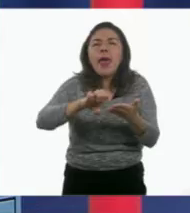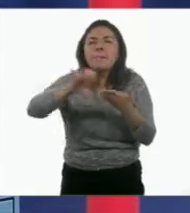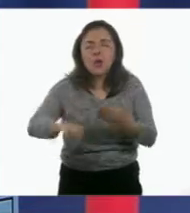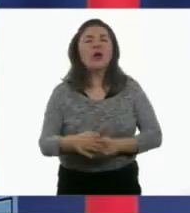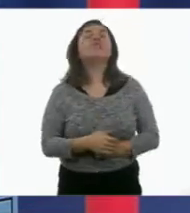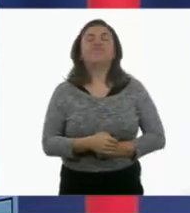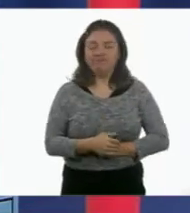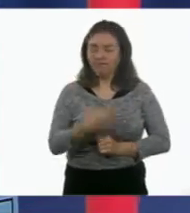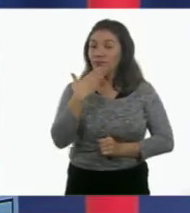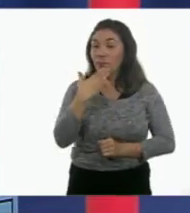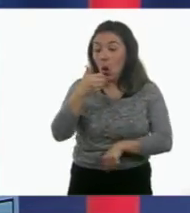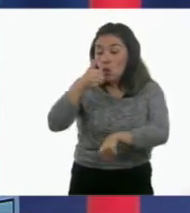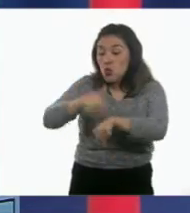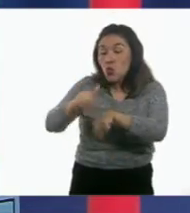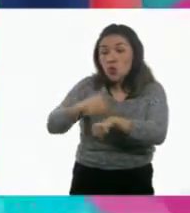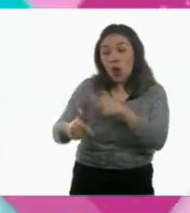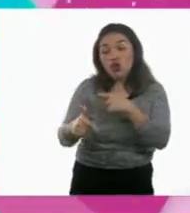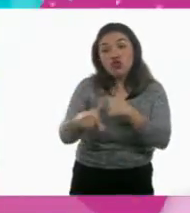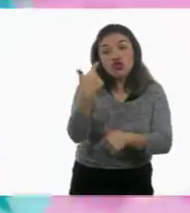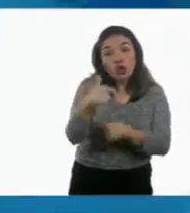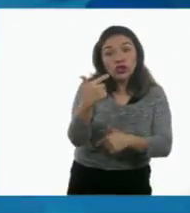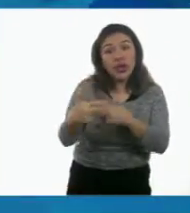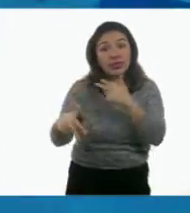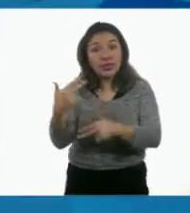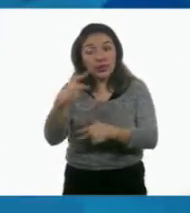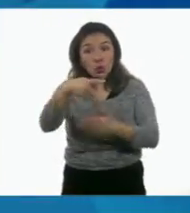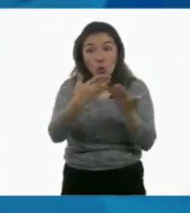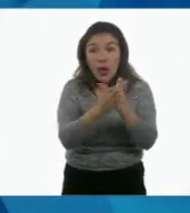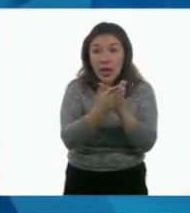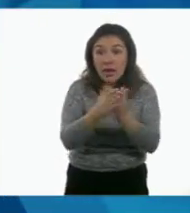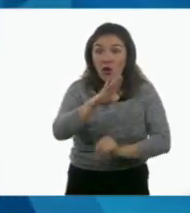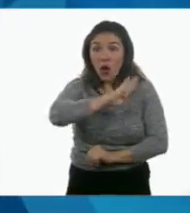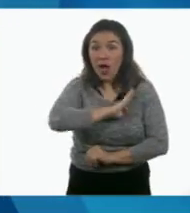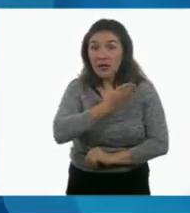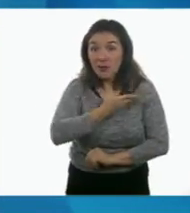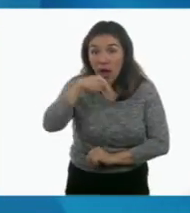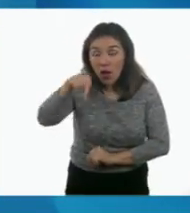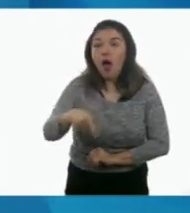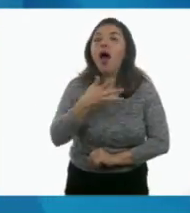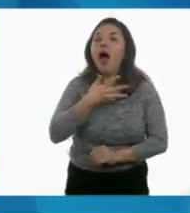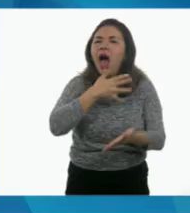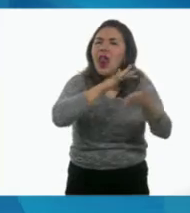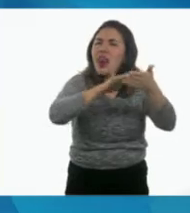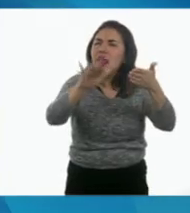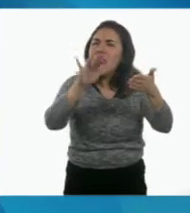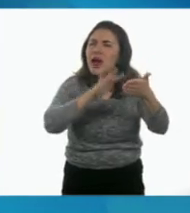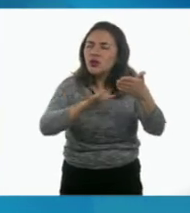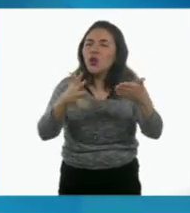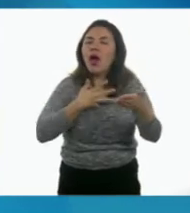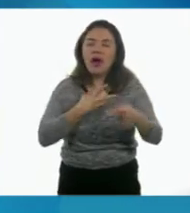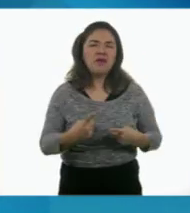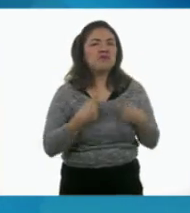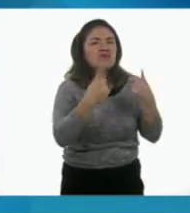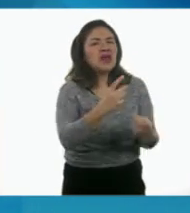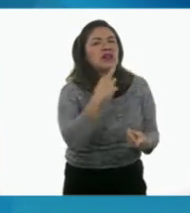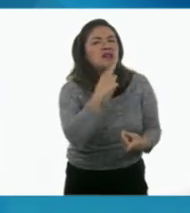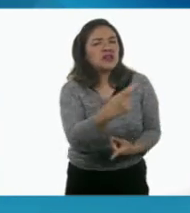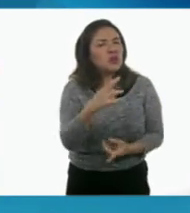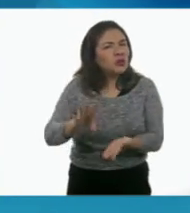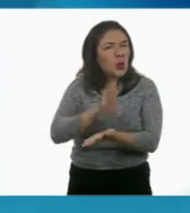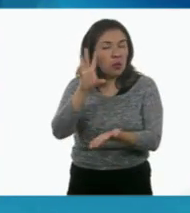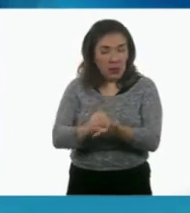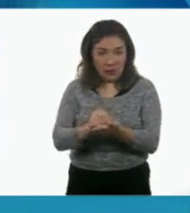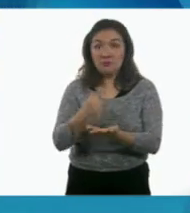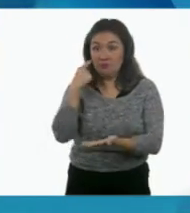en la página número 12 y 13 de tu libro de español está la lectura que te va a dar respuesta a esto.